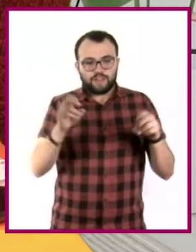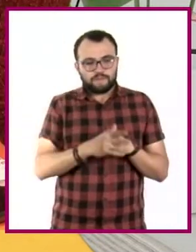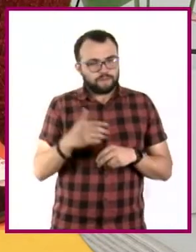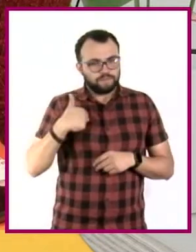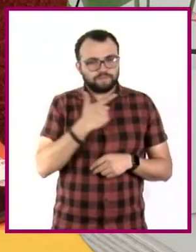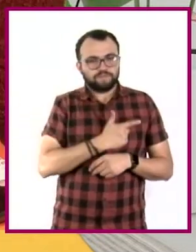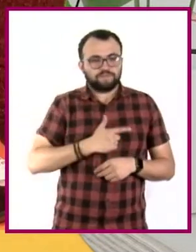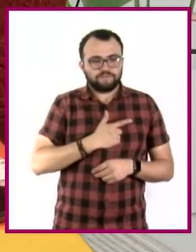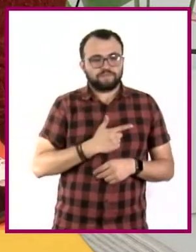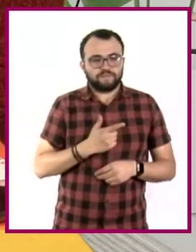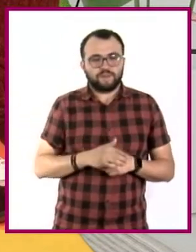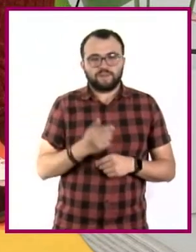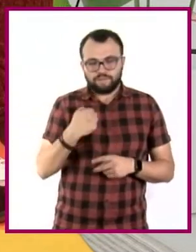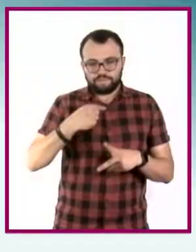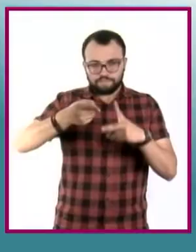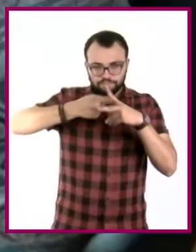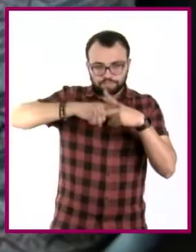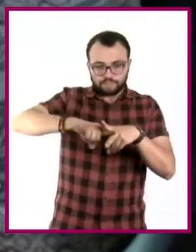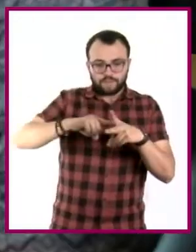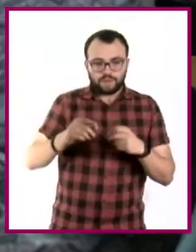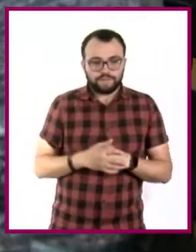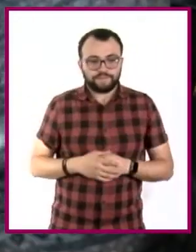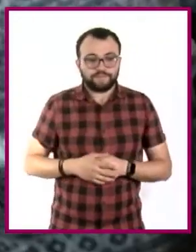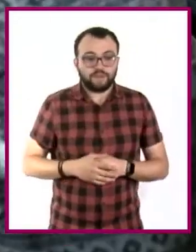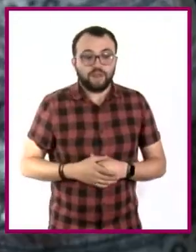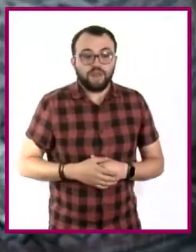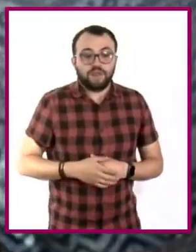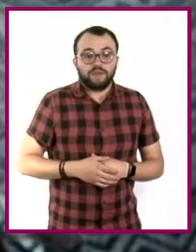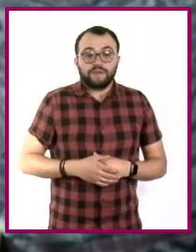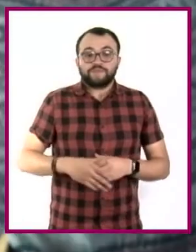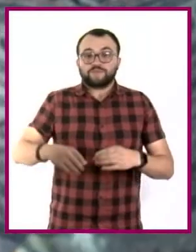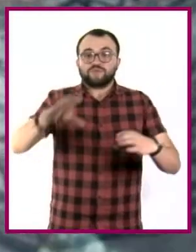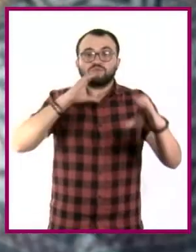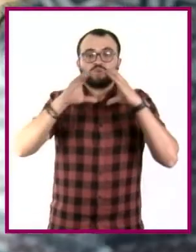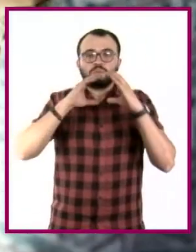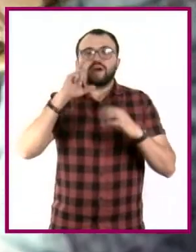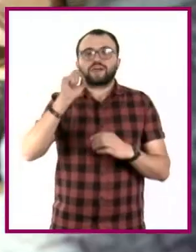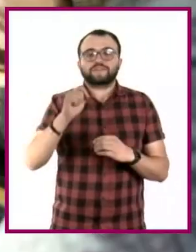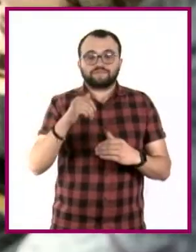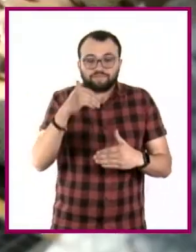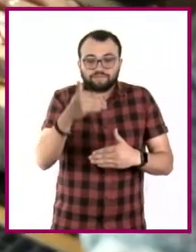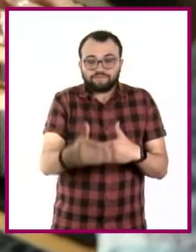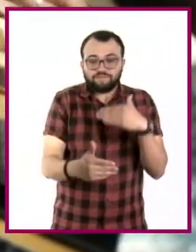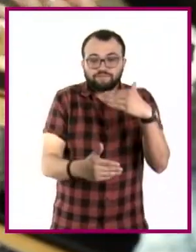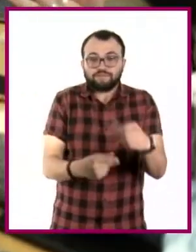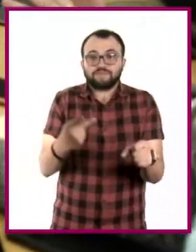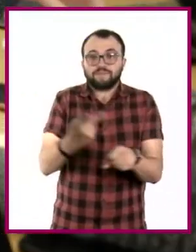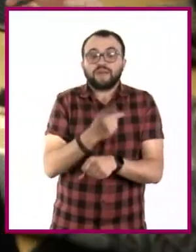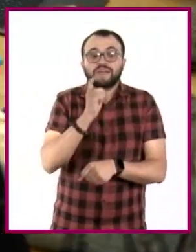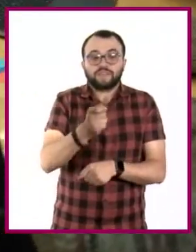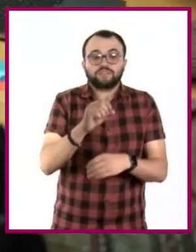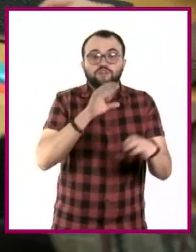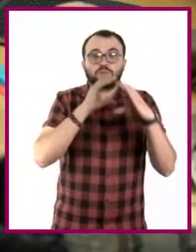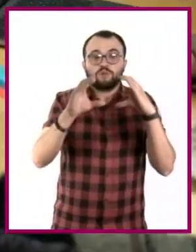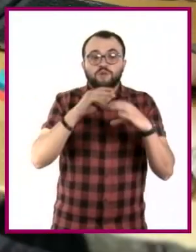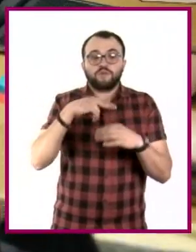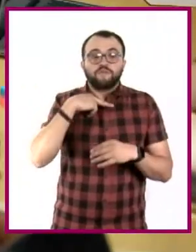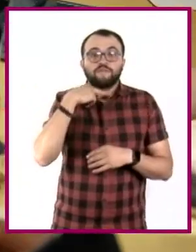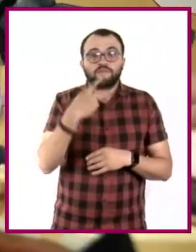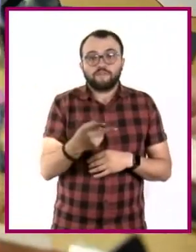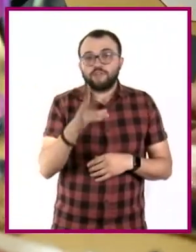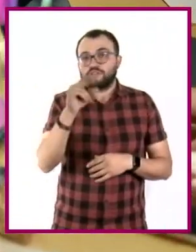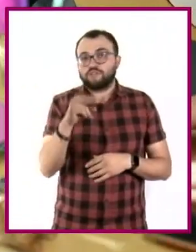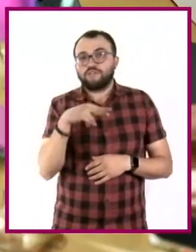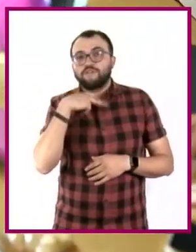Mati. Permíteme iniciar. La comunicación es un proceso que ocurre a través de la comunicación verbal y no verbal